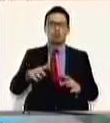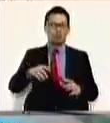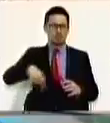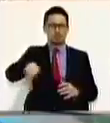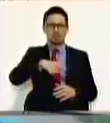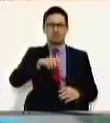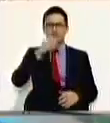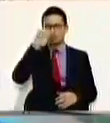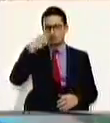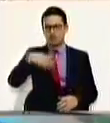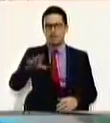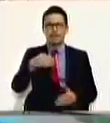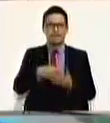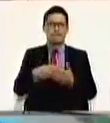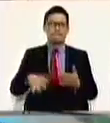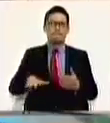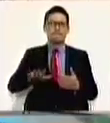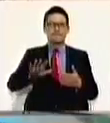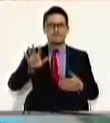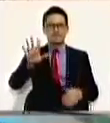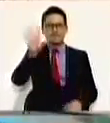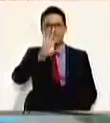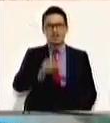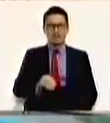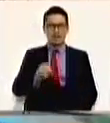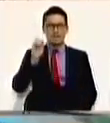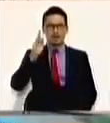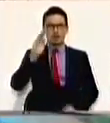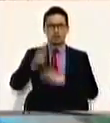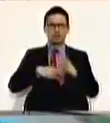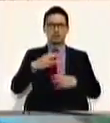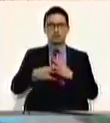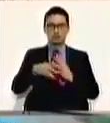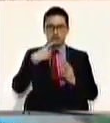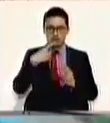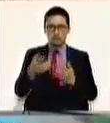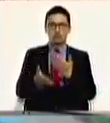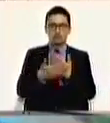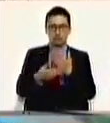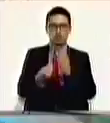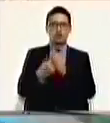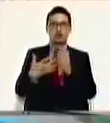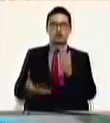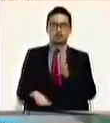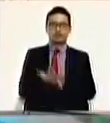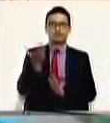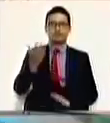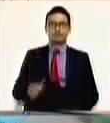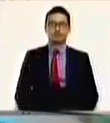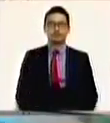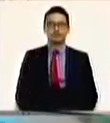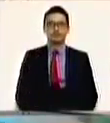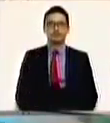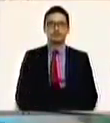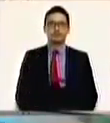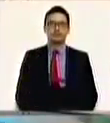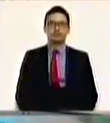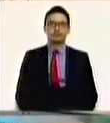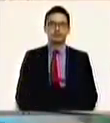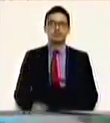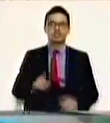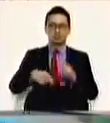costaba nada. Los mapas del Banco Mundial informan los altísimos precios en la zona. Tendremos ocasión de volver sobre